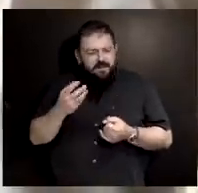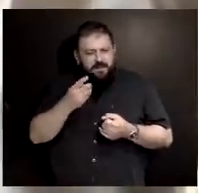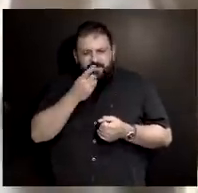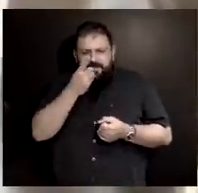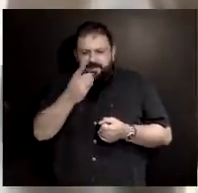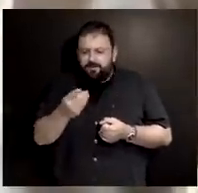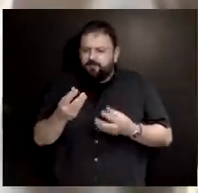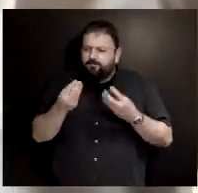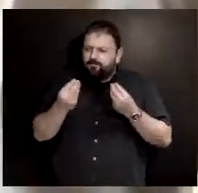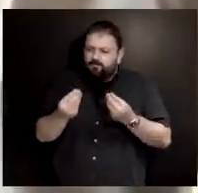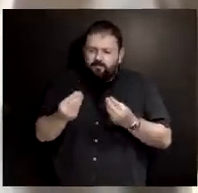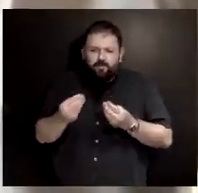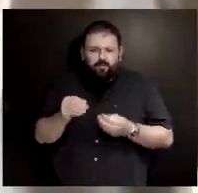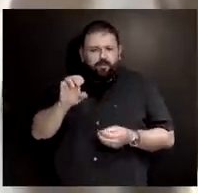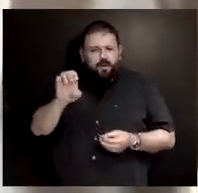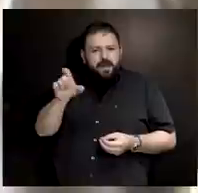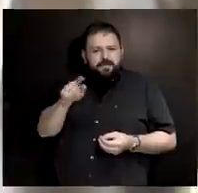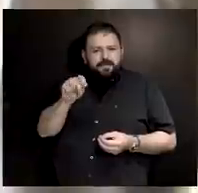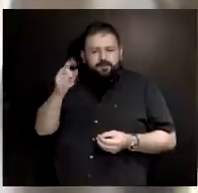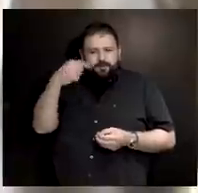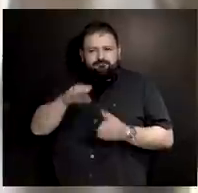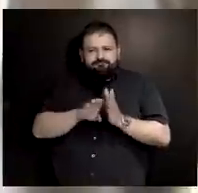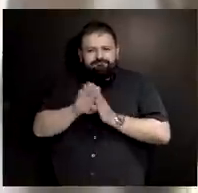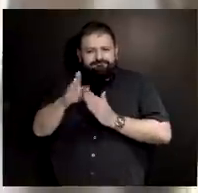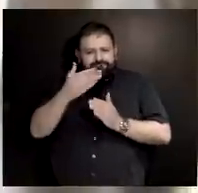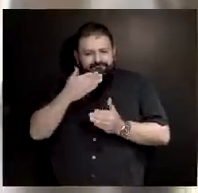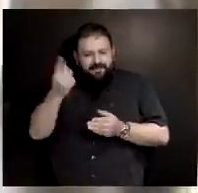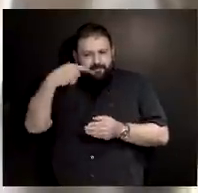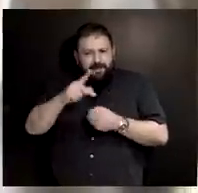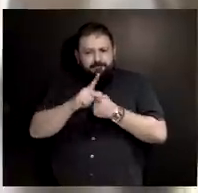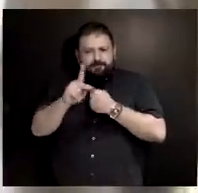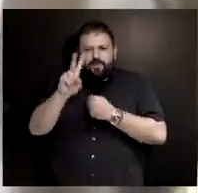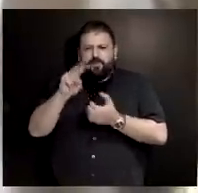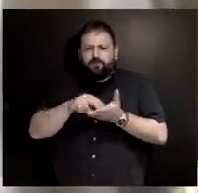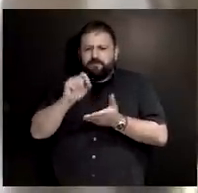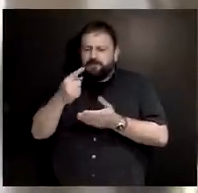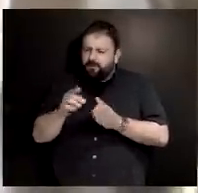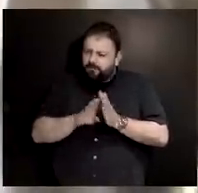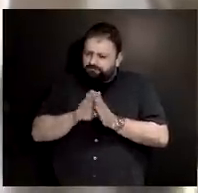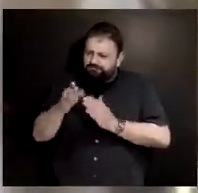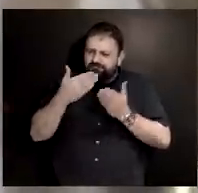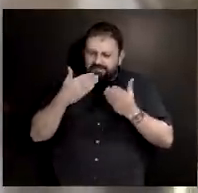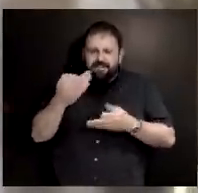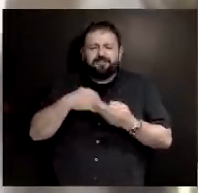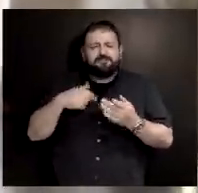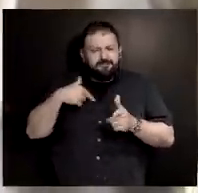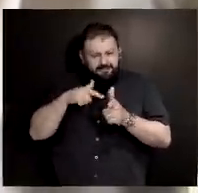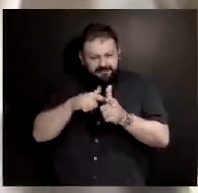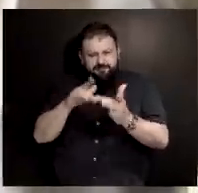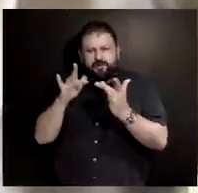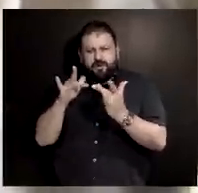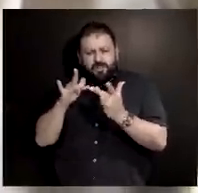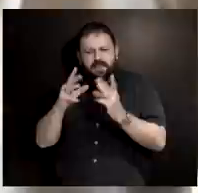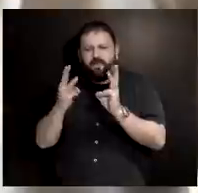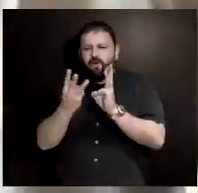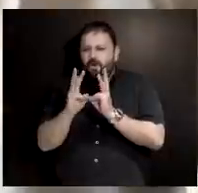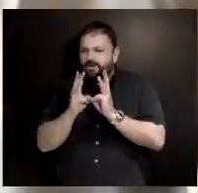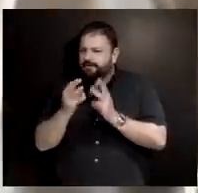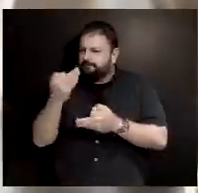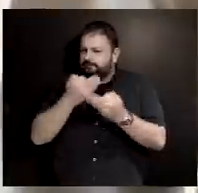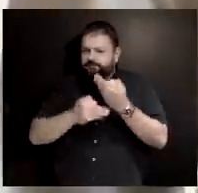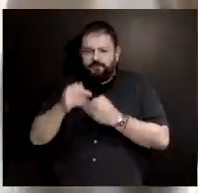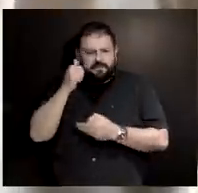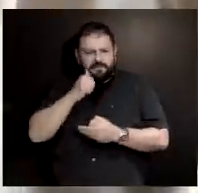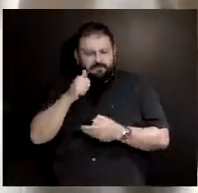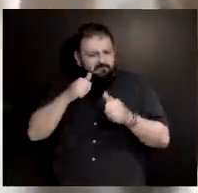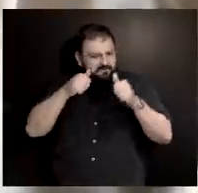muchísimo éxito para el próximo 2021. Sé que seguimos conectados por WhatsApp y por todo, como sabemos que siempre